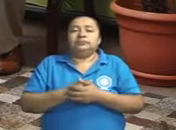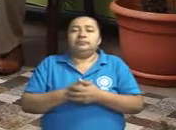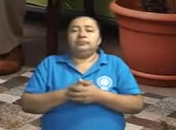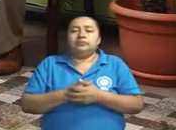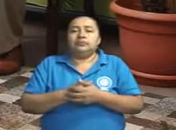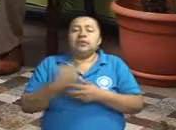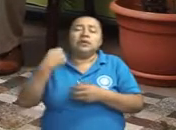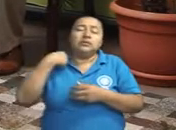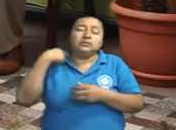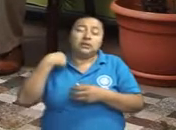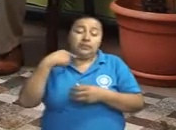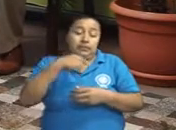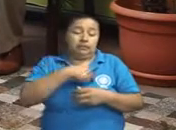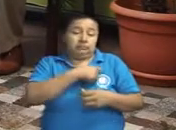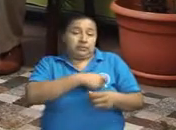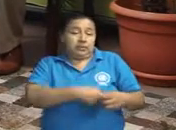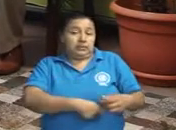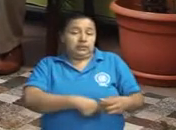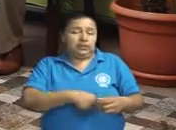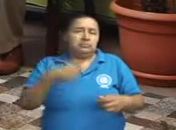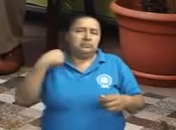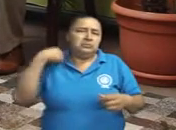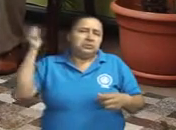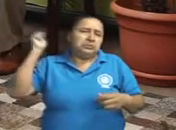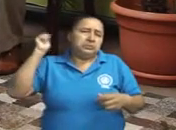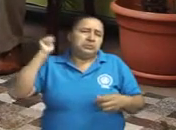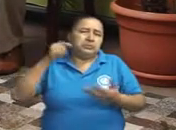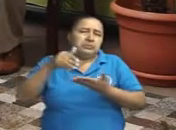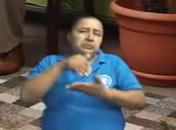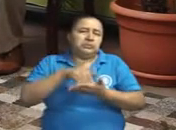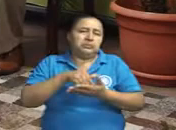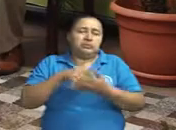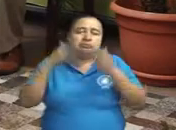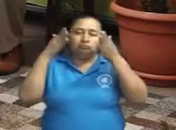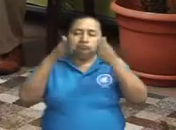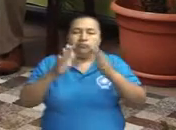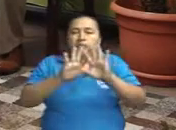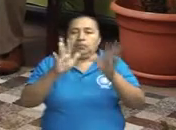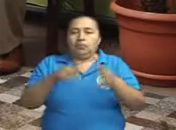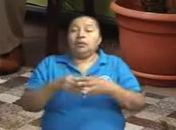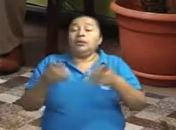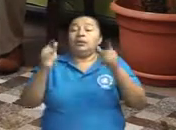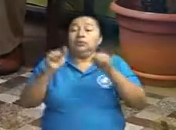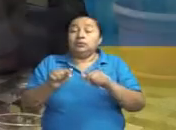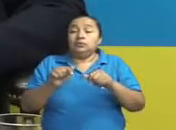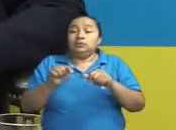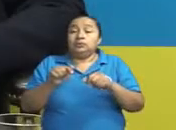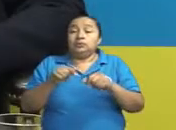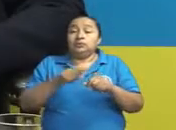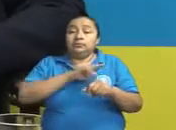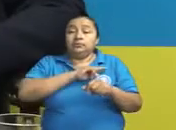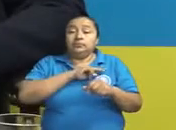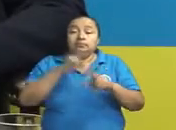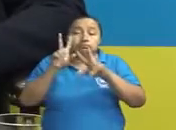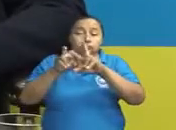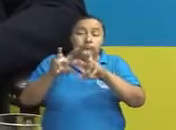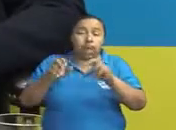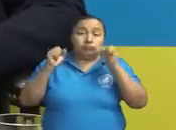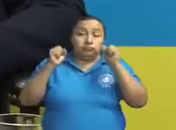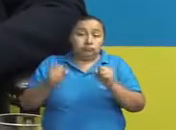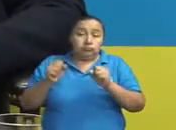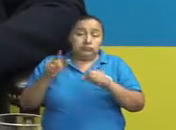el Berta Calderón ha sido, de forma histórica, ese centro de referencia en la mujer. En este caso, cuando se hace un diagnóstico en